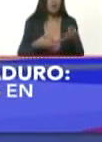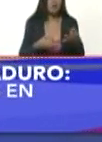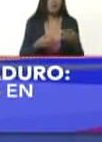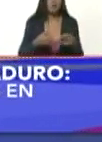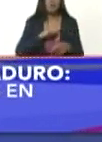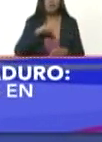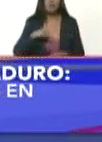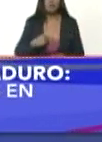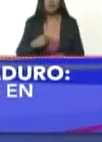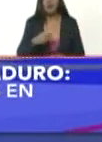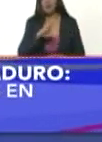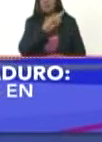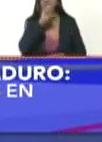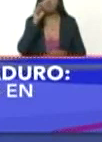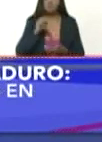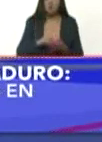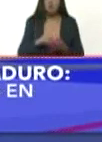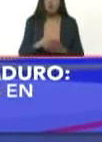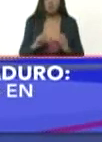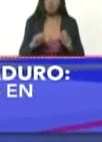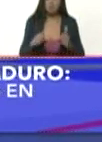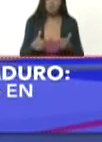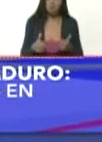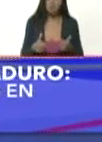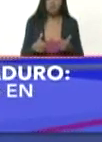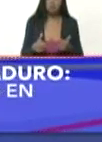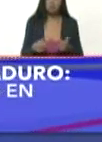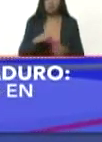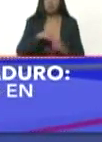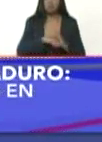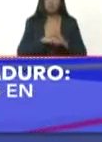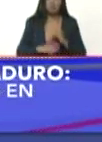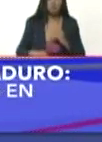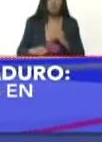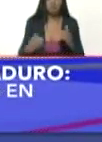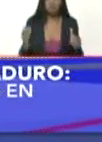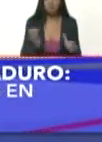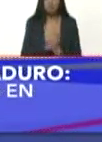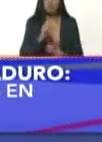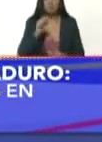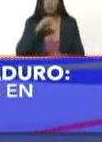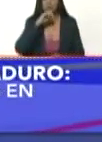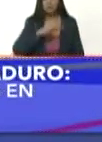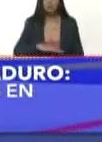república nació, parió y se encontró